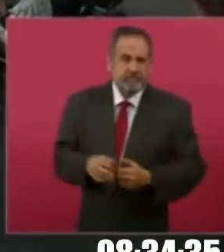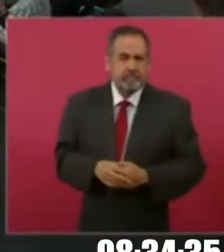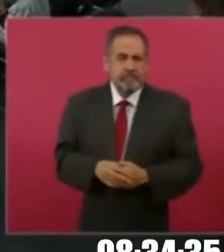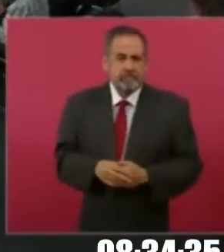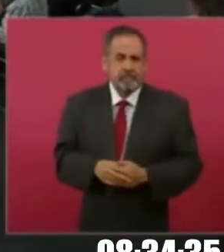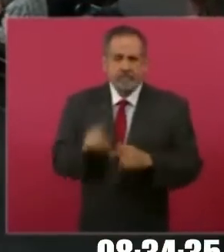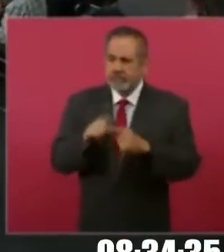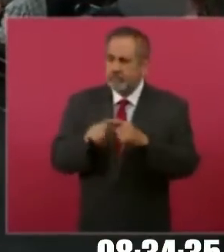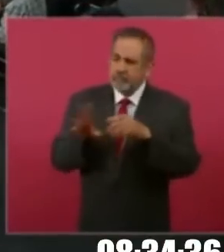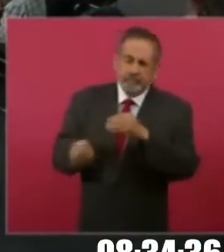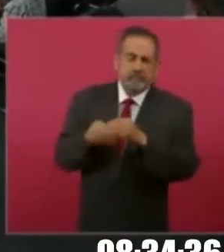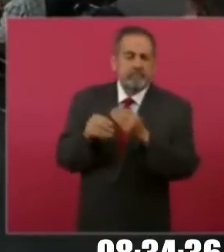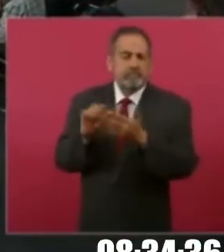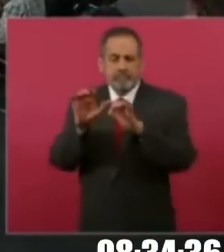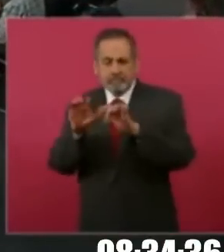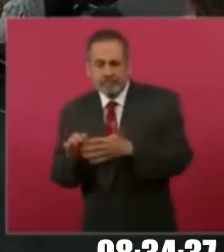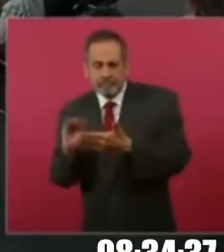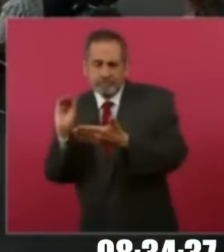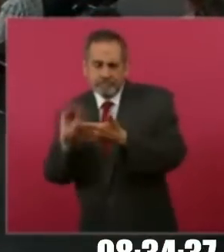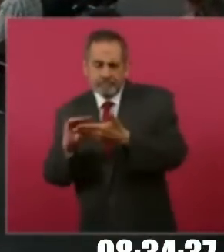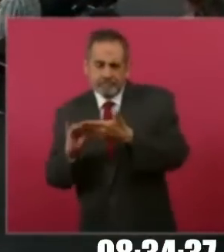adicional o